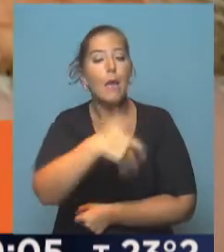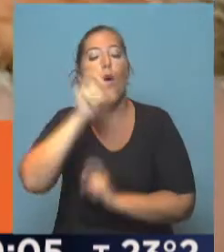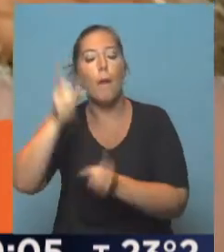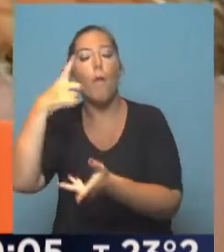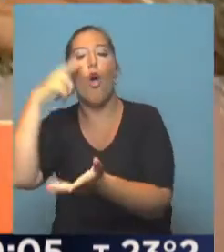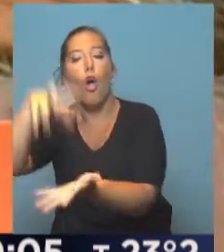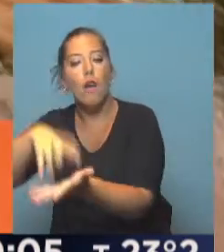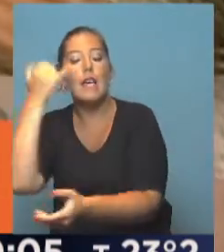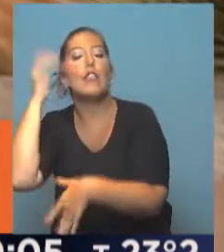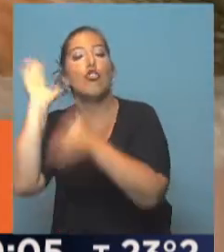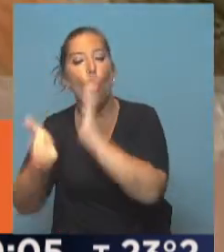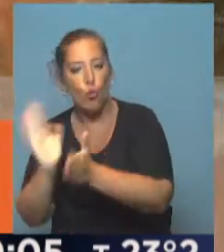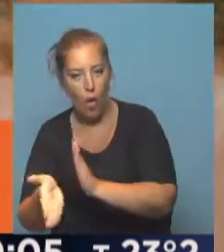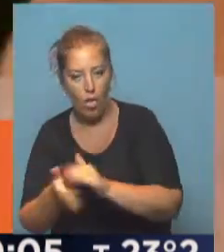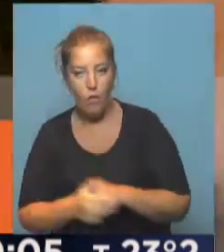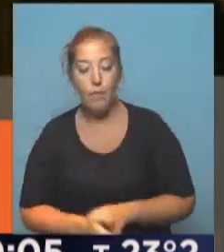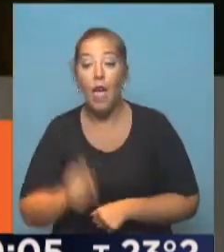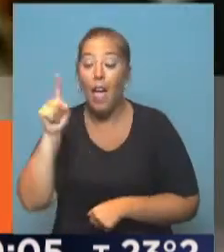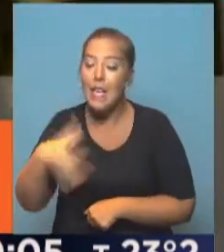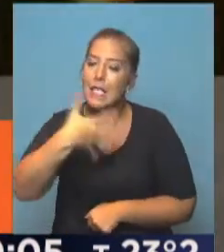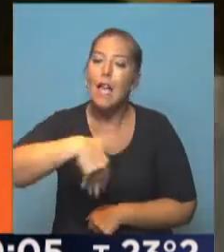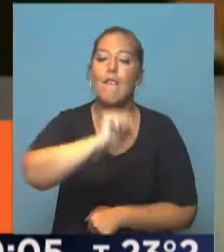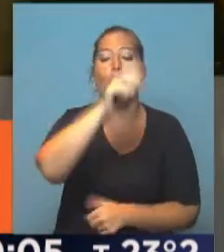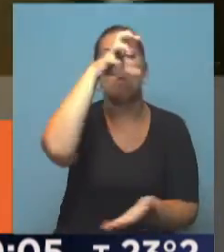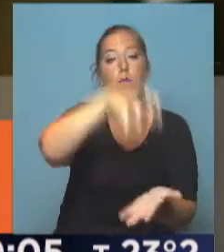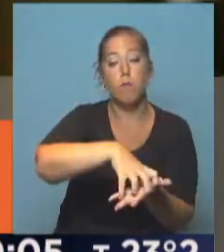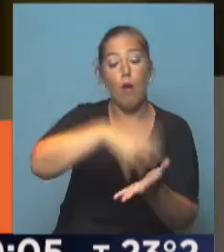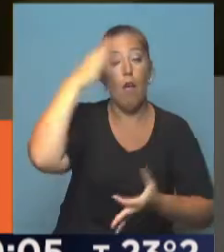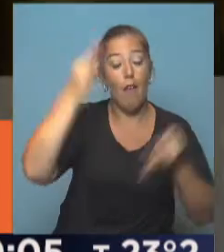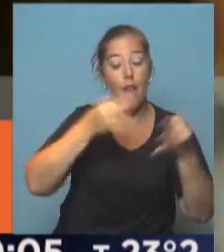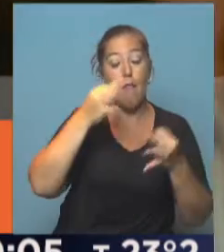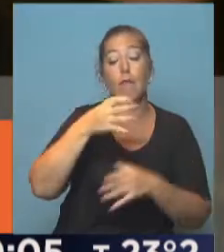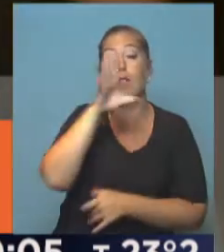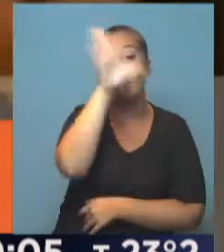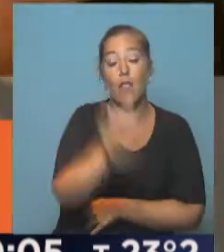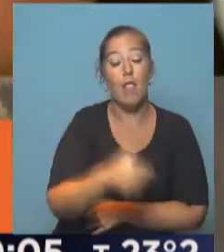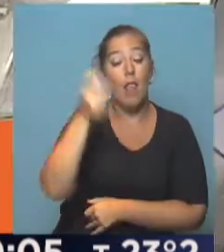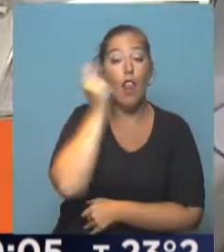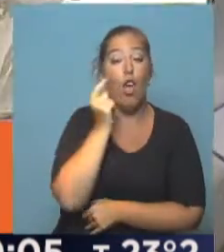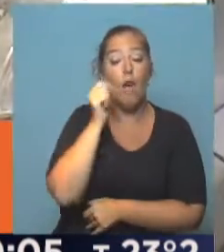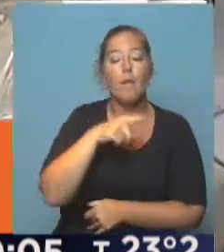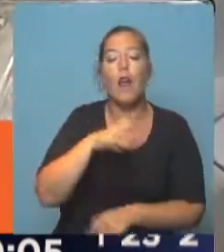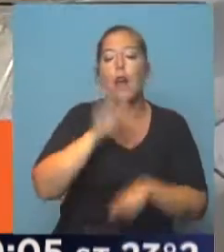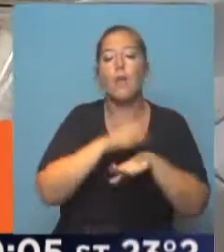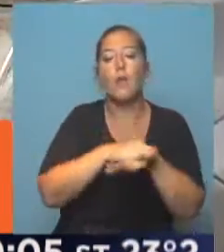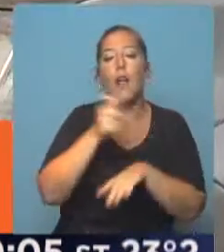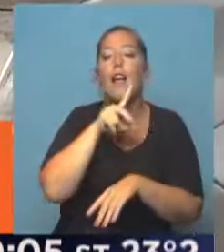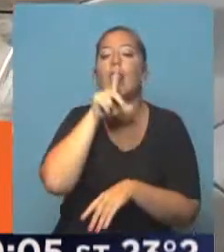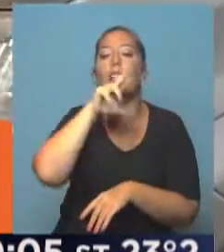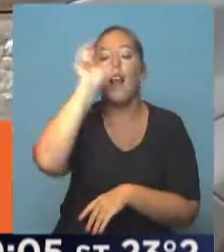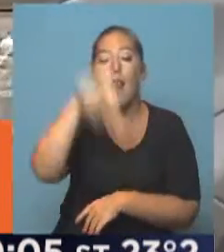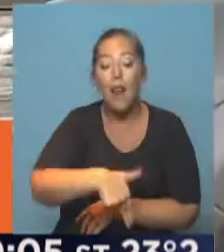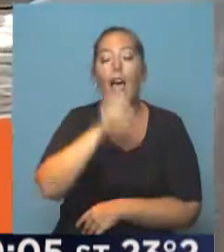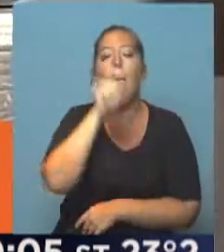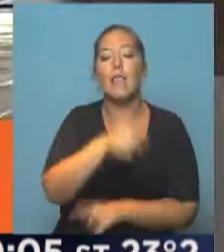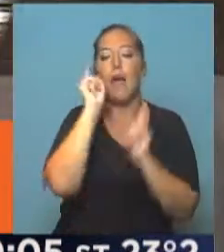padre y torturado. De allí fue llevado al Juzgado Federal de La Rioja, a cargo de Roberto Catalán, en un operativo en el que